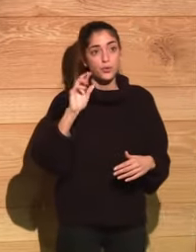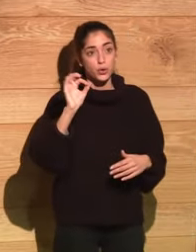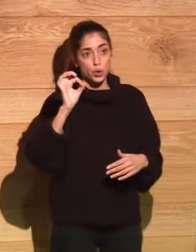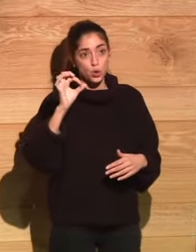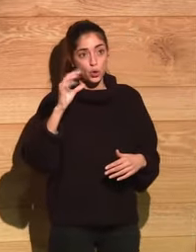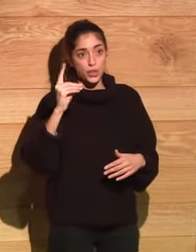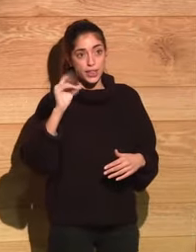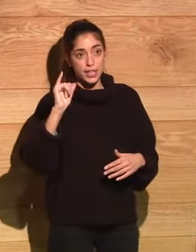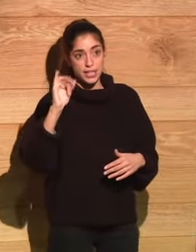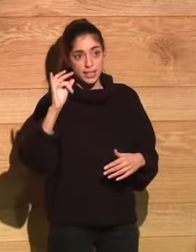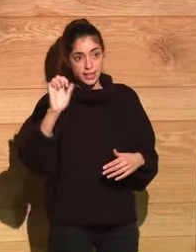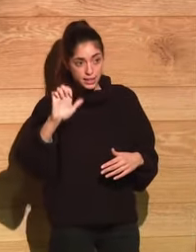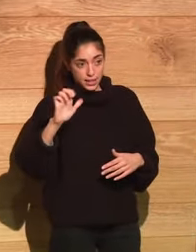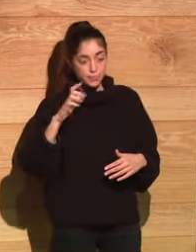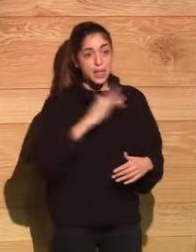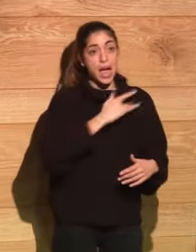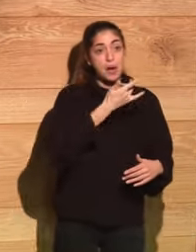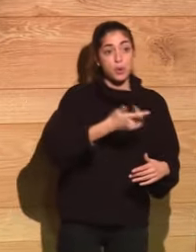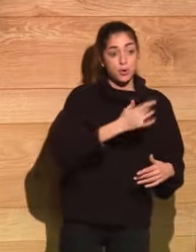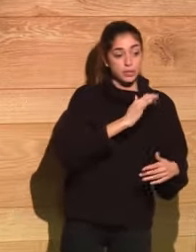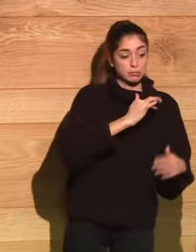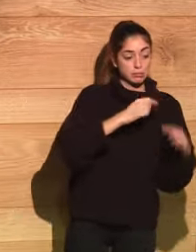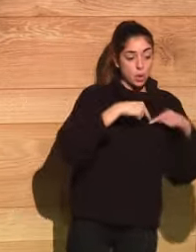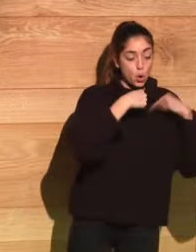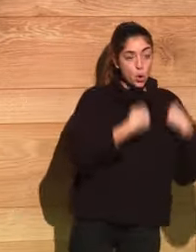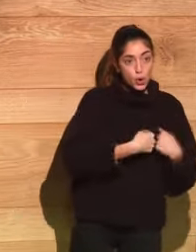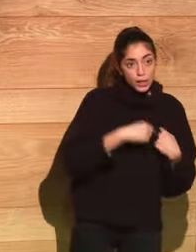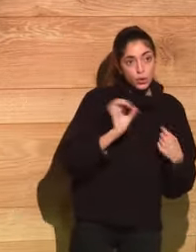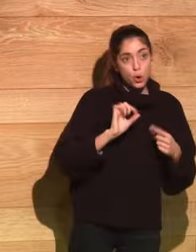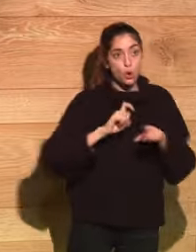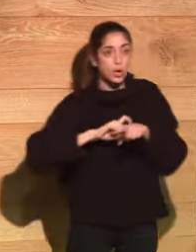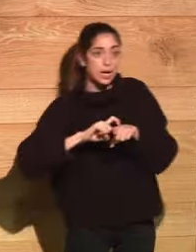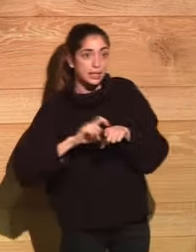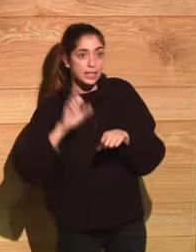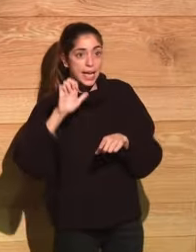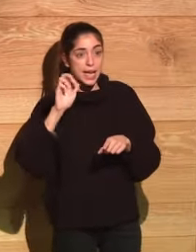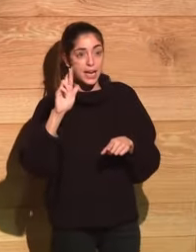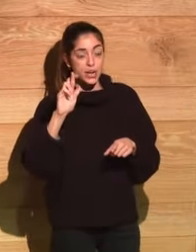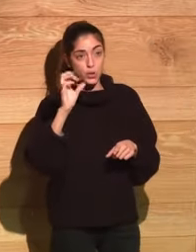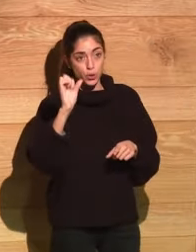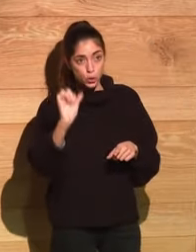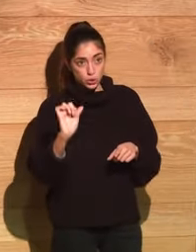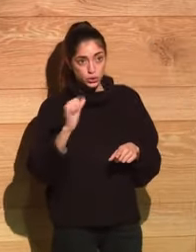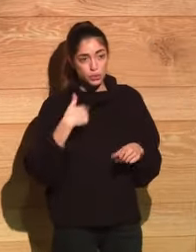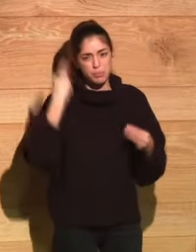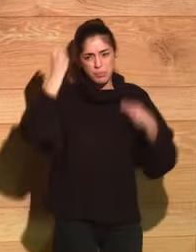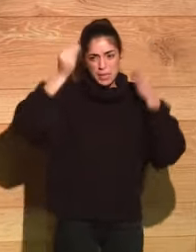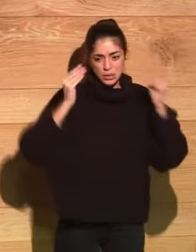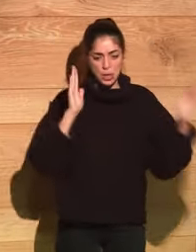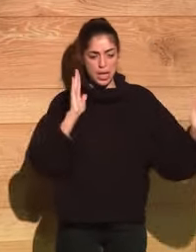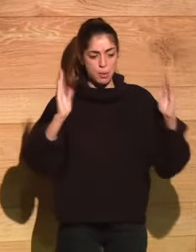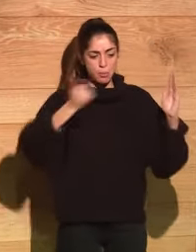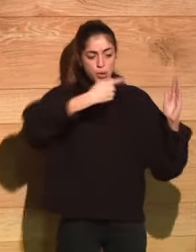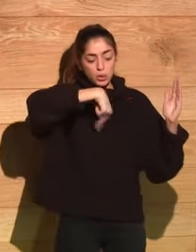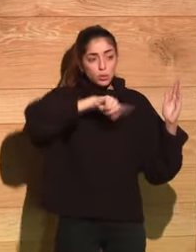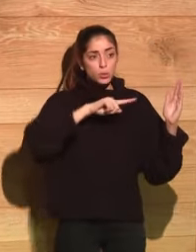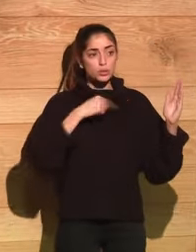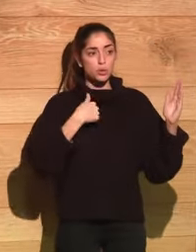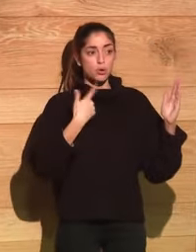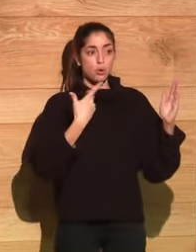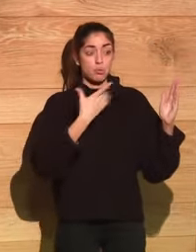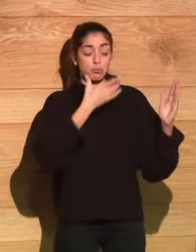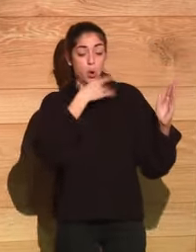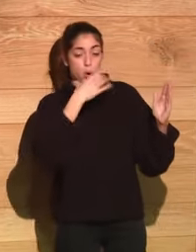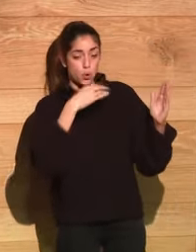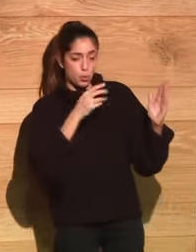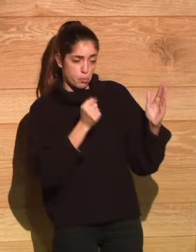amor del corazón y del carácter. A esto lo llamaron Eros. Yo creo que en nuestra época, no sé, yo en nuestra época la conozco menos que tú, o